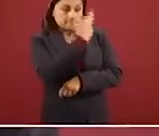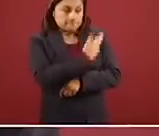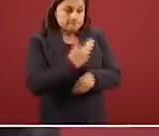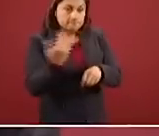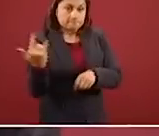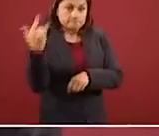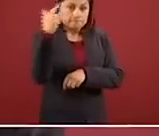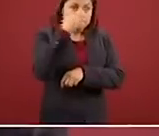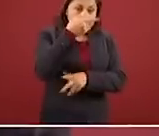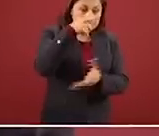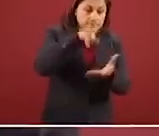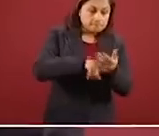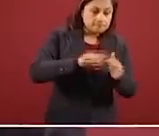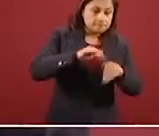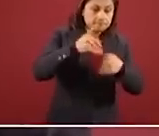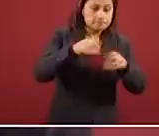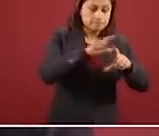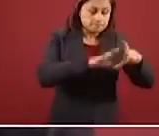minuciosa